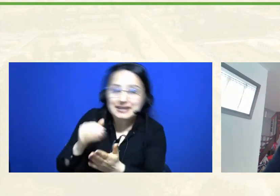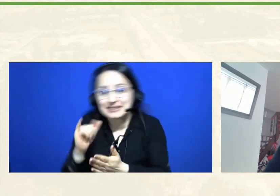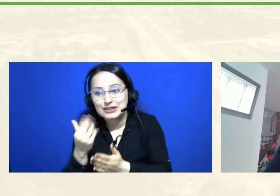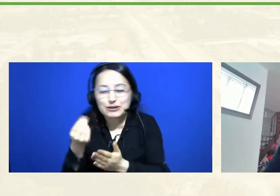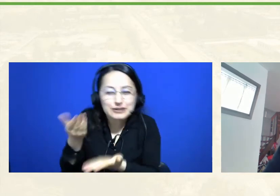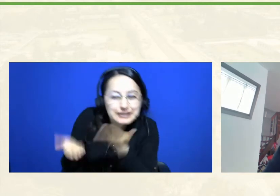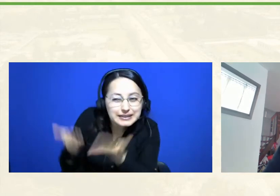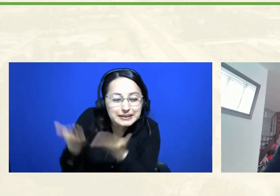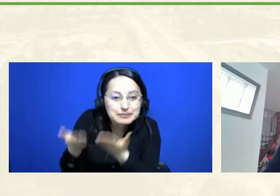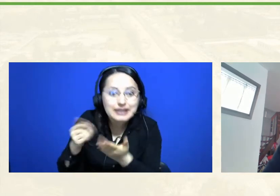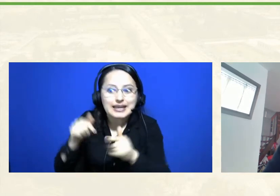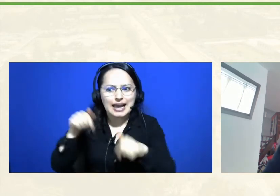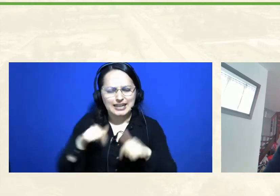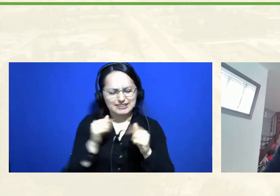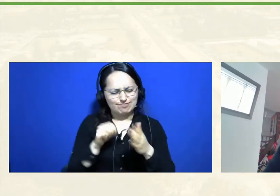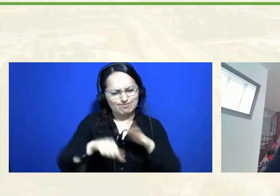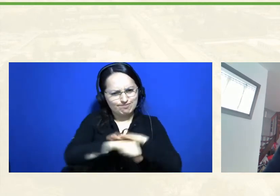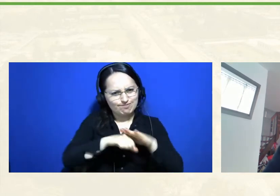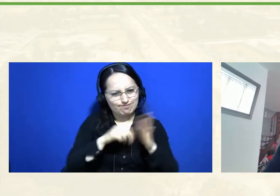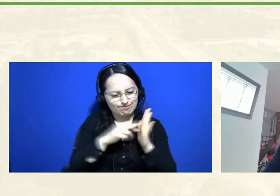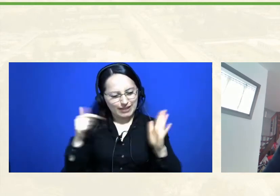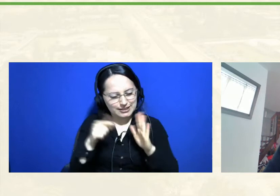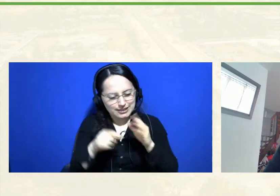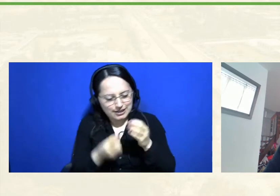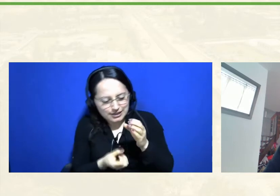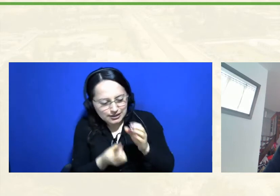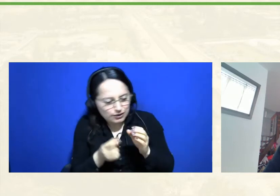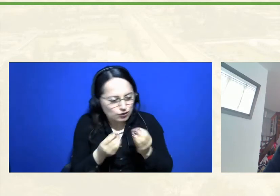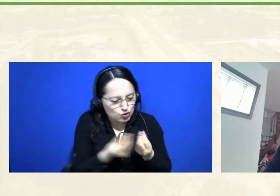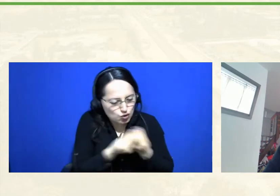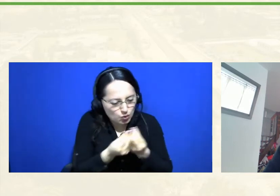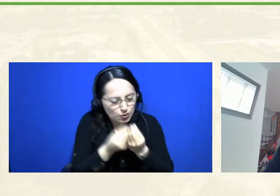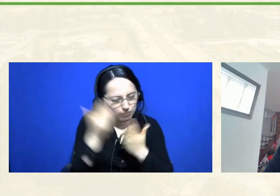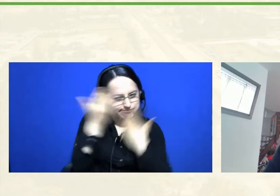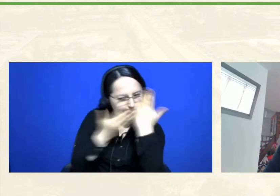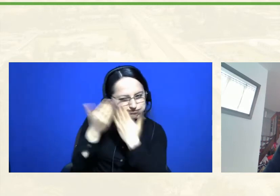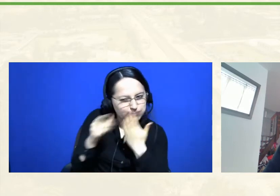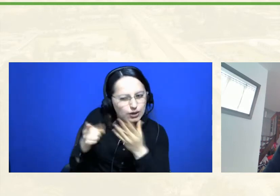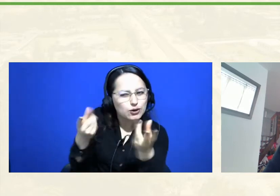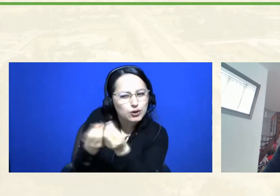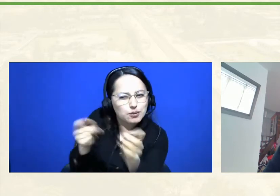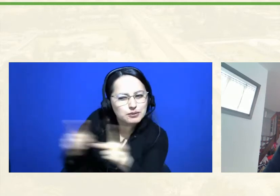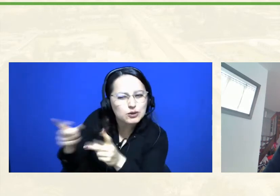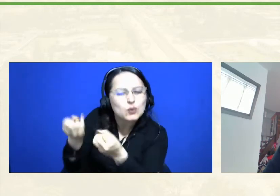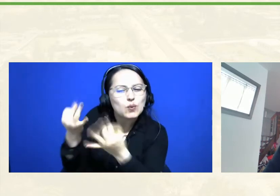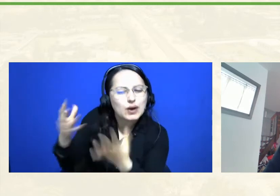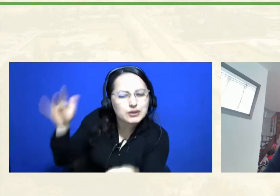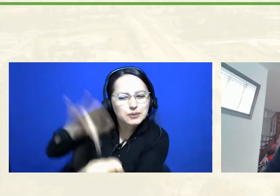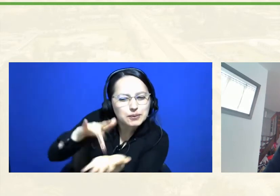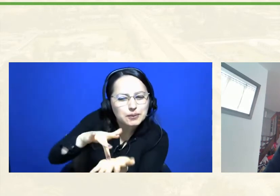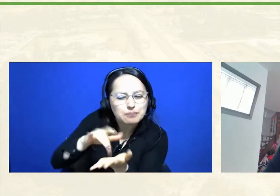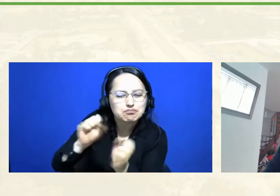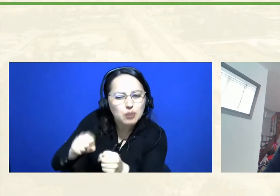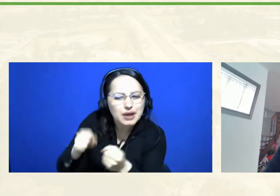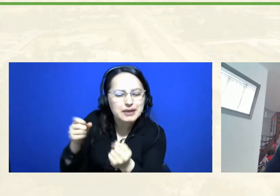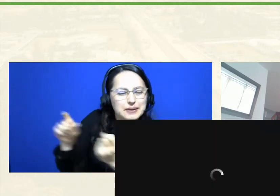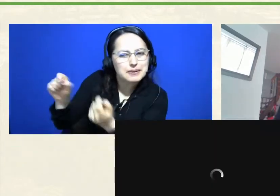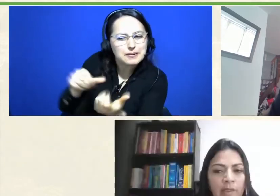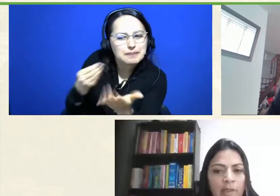desde nuestra área técnica en operaciones y también de los estratos. Entonces, eso es importante que lo tenga en cuenta la comunidad, Ana